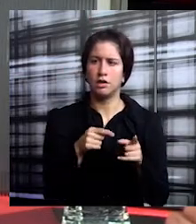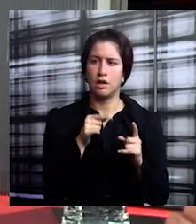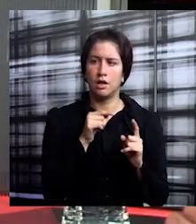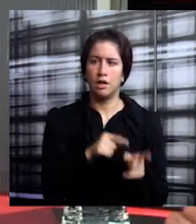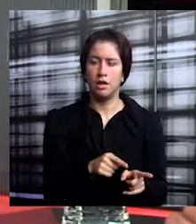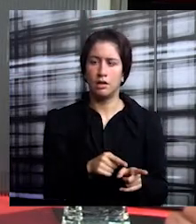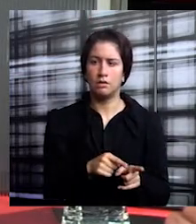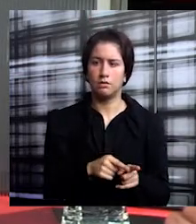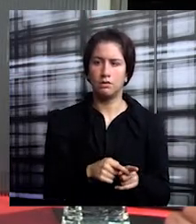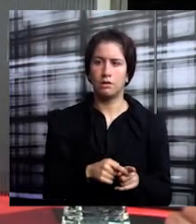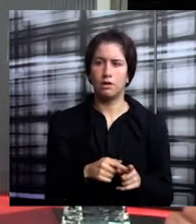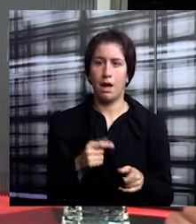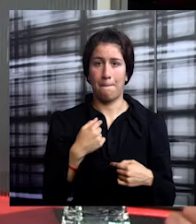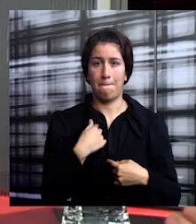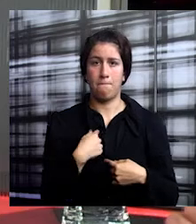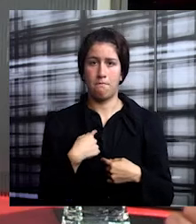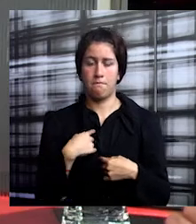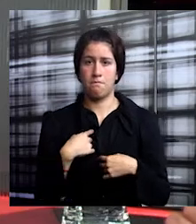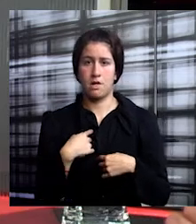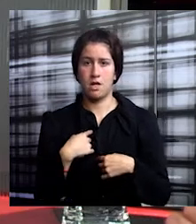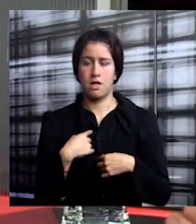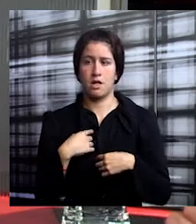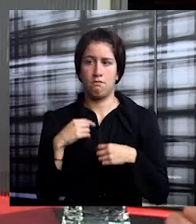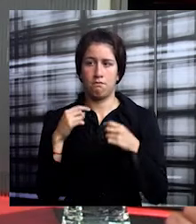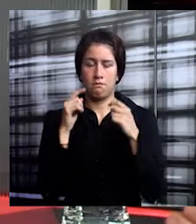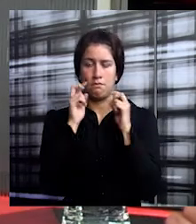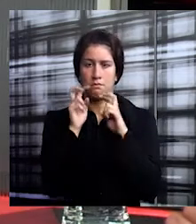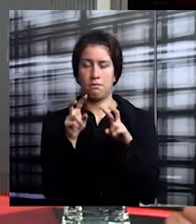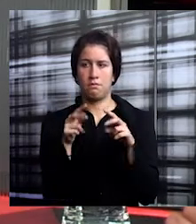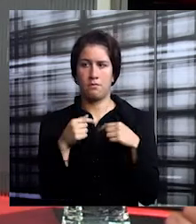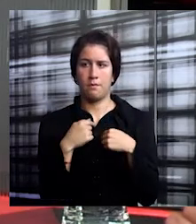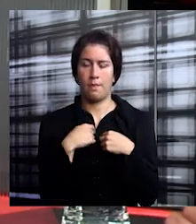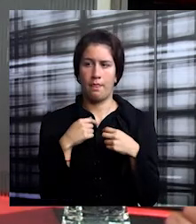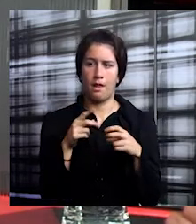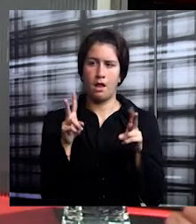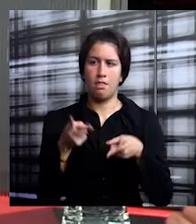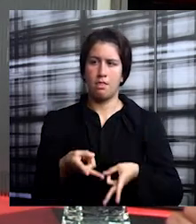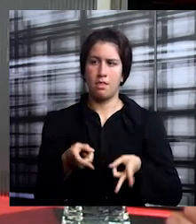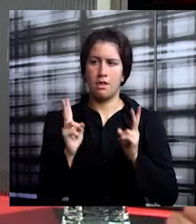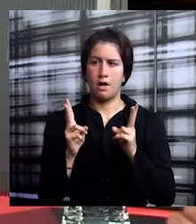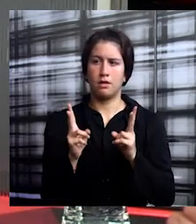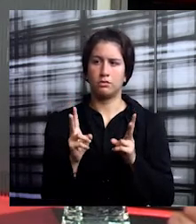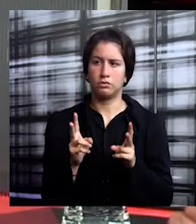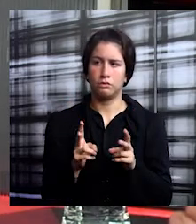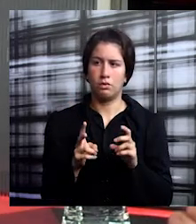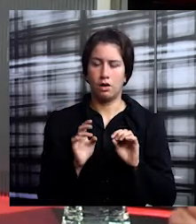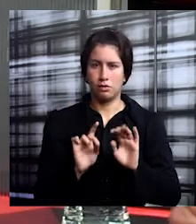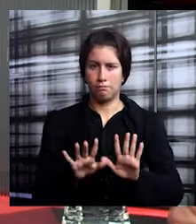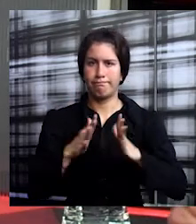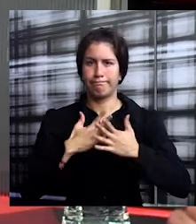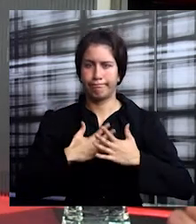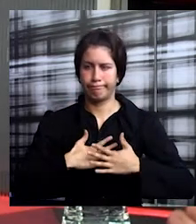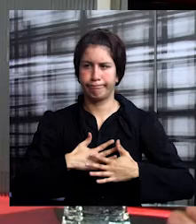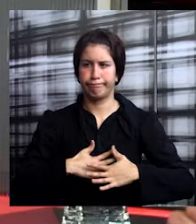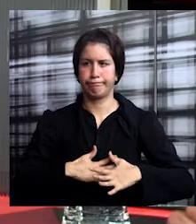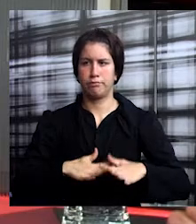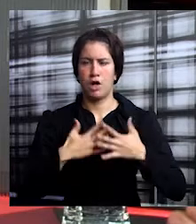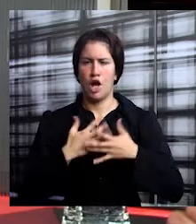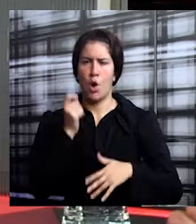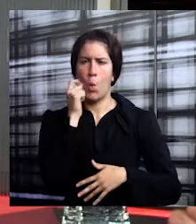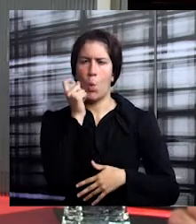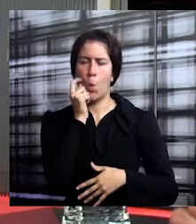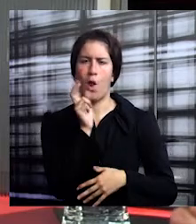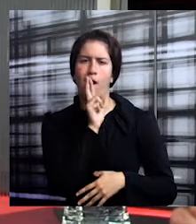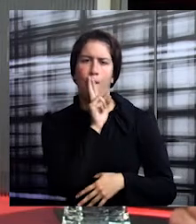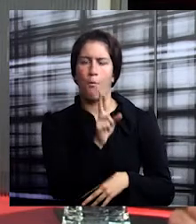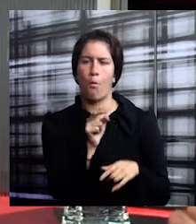más cerca de lo que ha dicho Jorge Abot y prefiero esperar con prudencia cuál va a ser el resultado de esas investigaciones. Y si el nivel de esas investigaciones es de